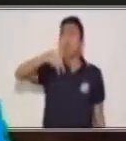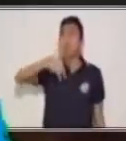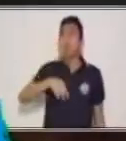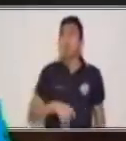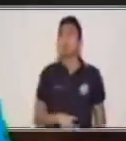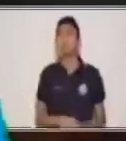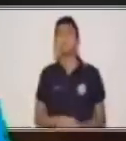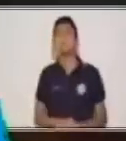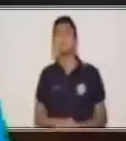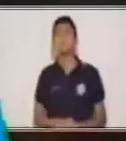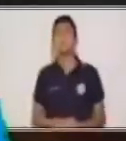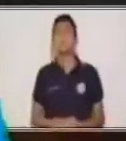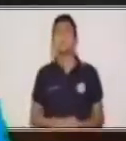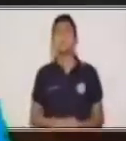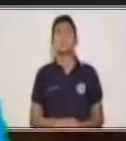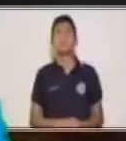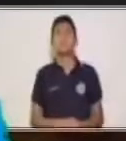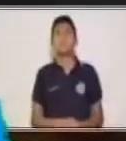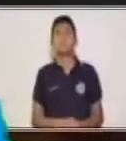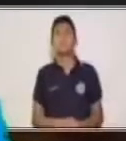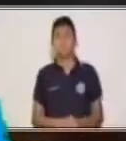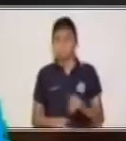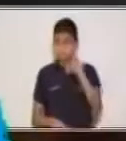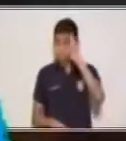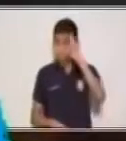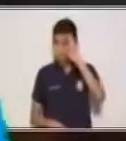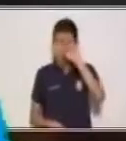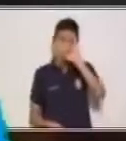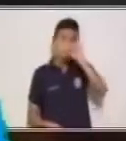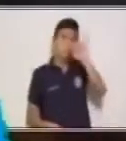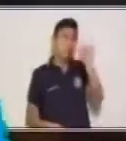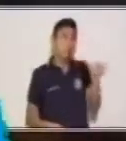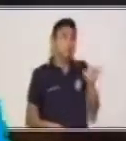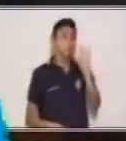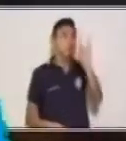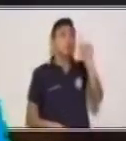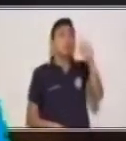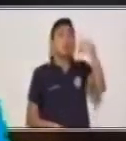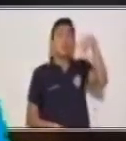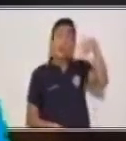Si se recuerdan, pues Juan había arreglado su carro.